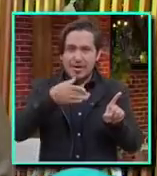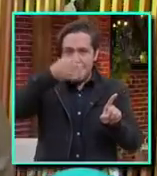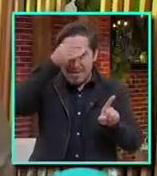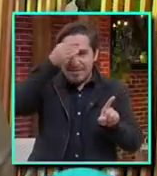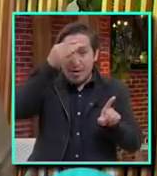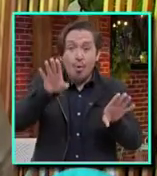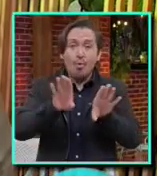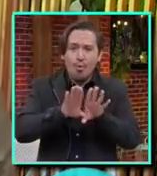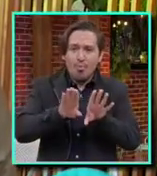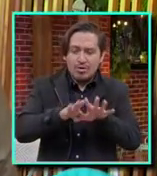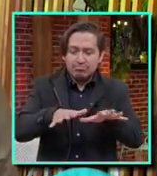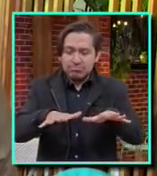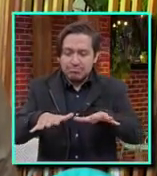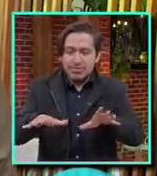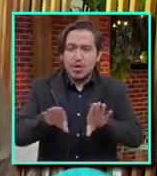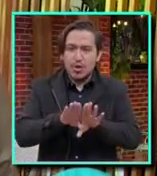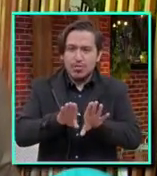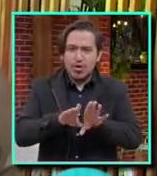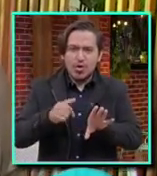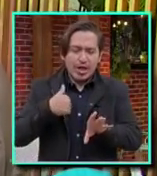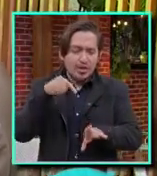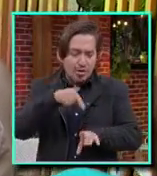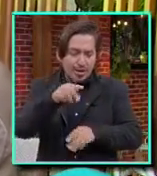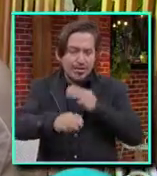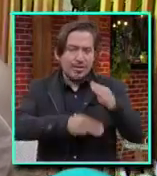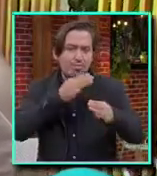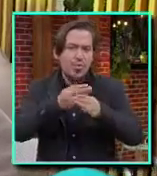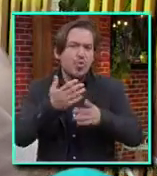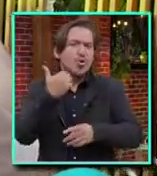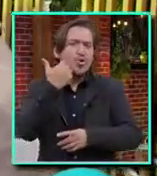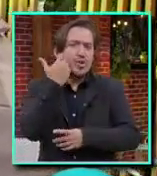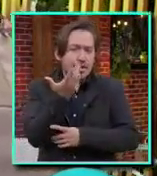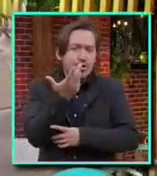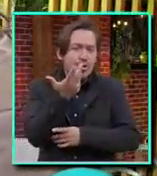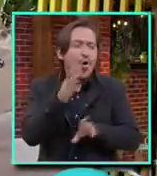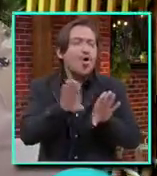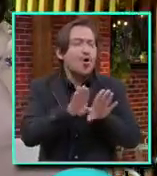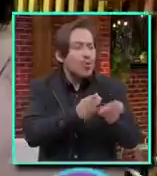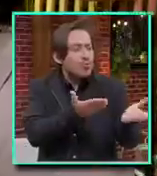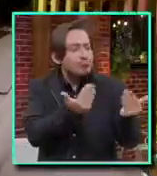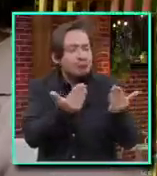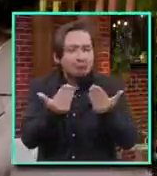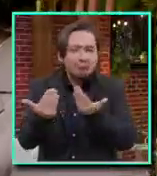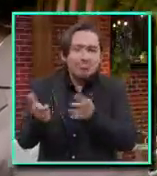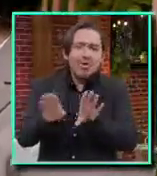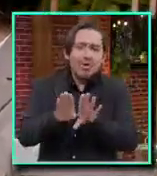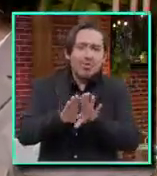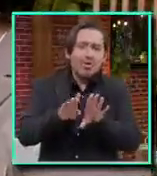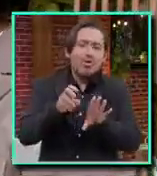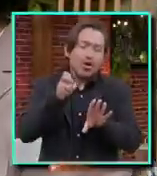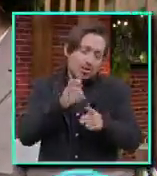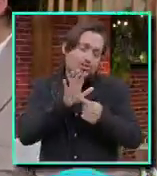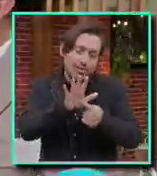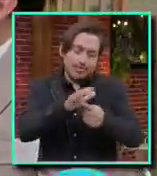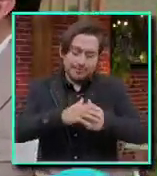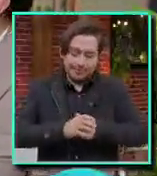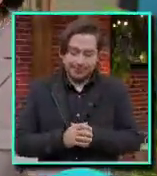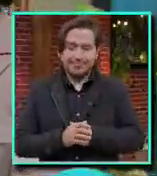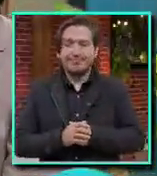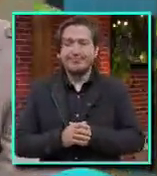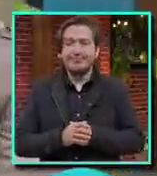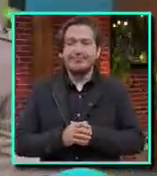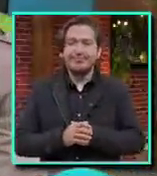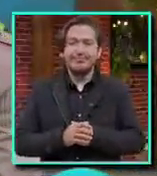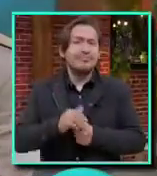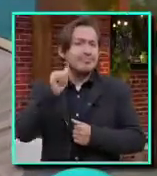quiera, lo que sea que queramos en el mundo, va a venir cuando yo me convierto en eso. Y estamos esperando siempre al revés, ¿no? O sea, que